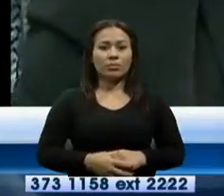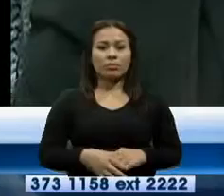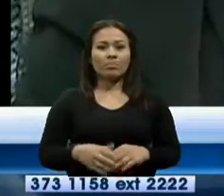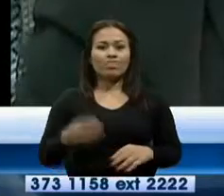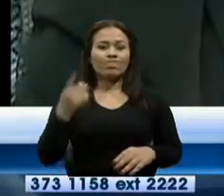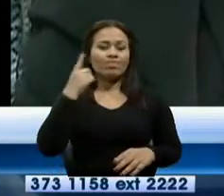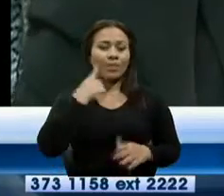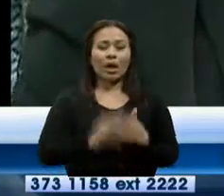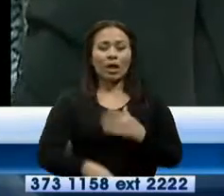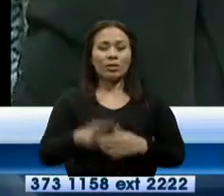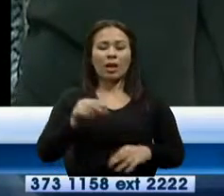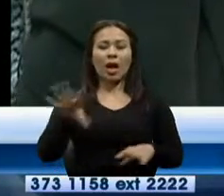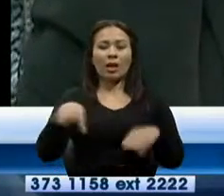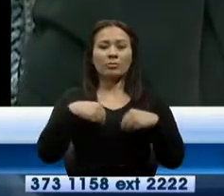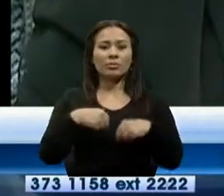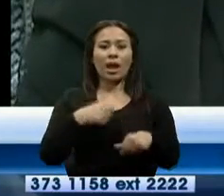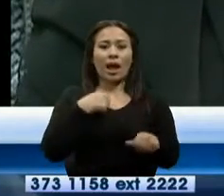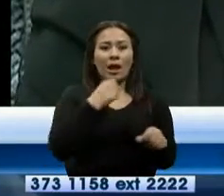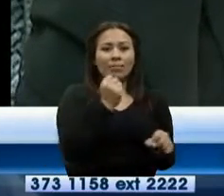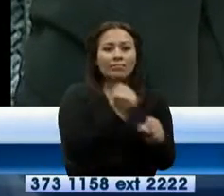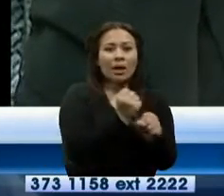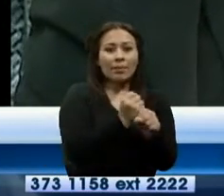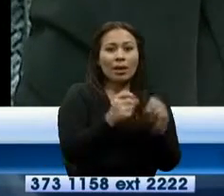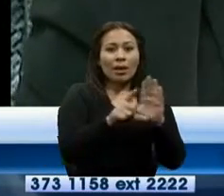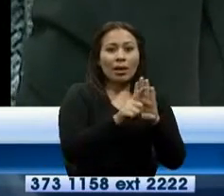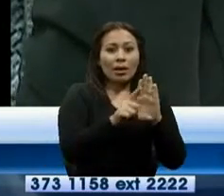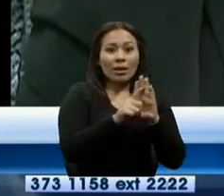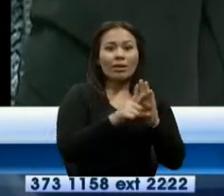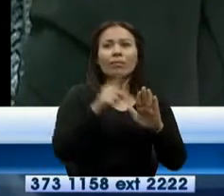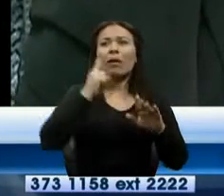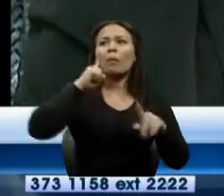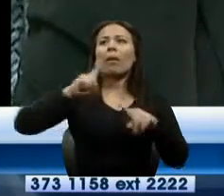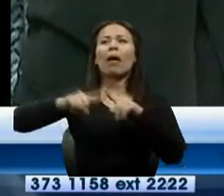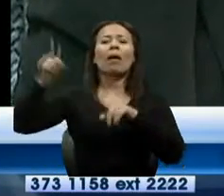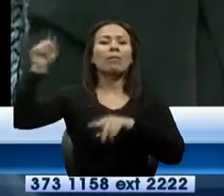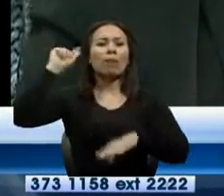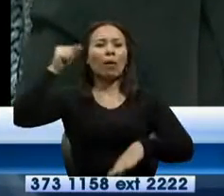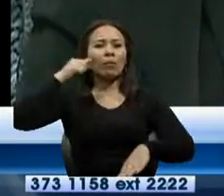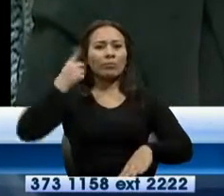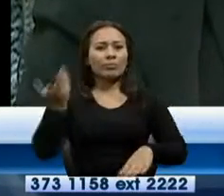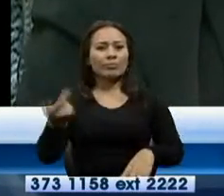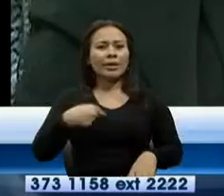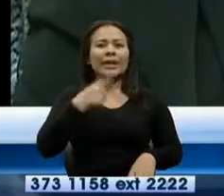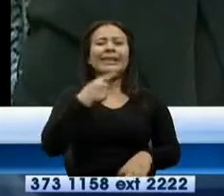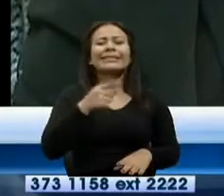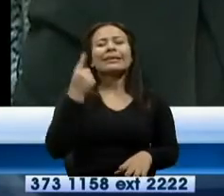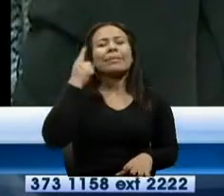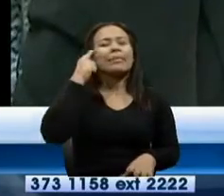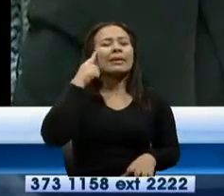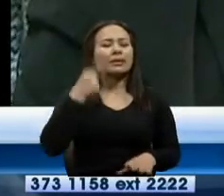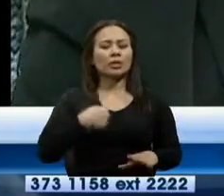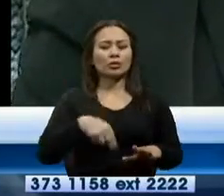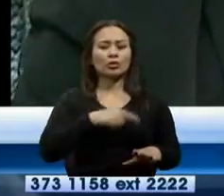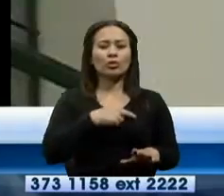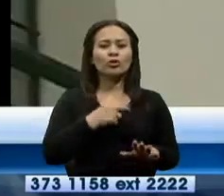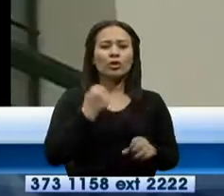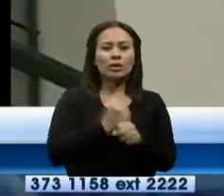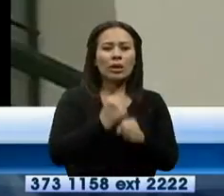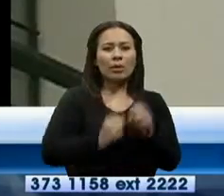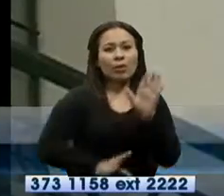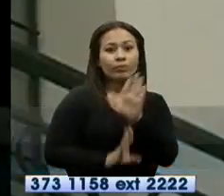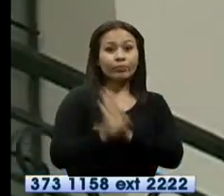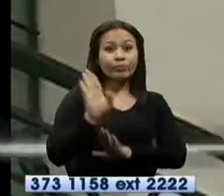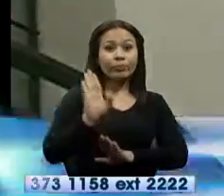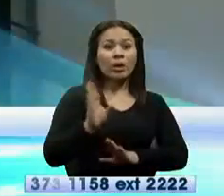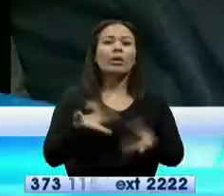flexibilizar la relación laboral a pretexto de la optimización de la jornada laboral. Por eso